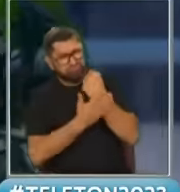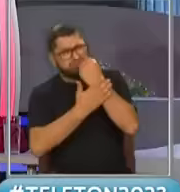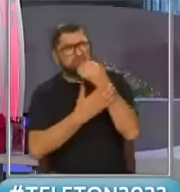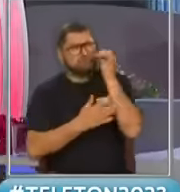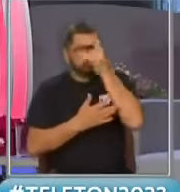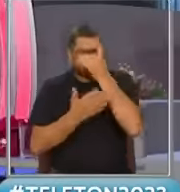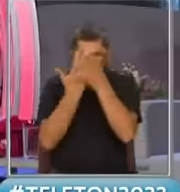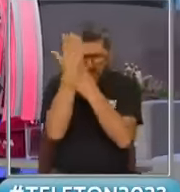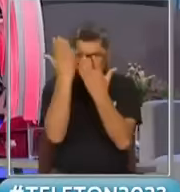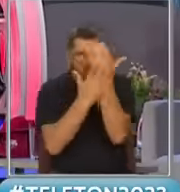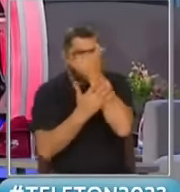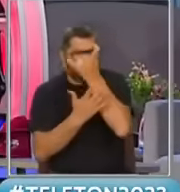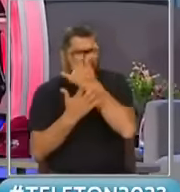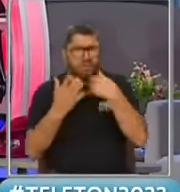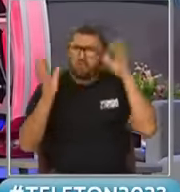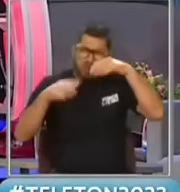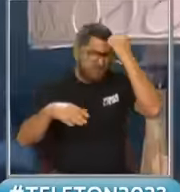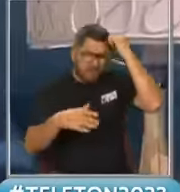ayudo.